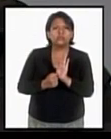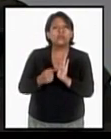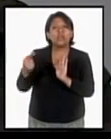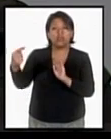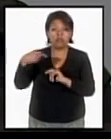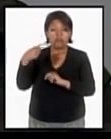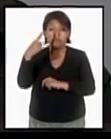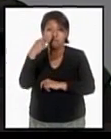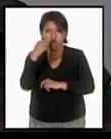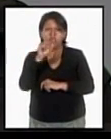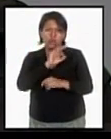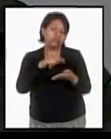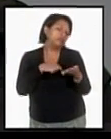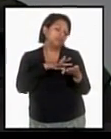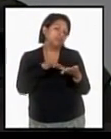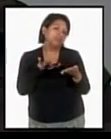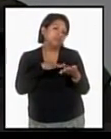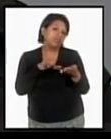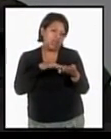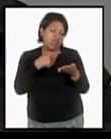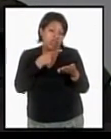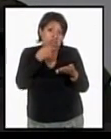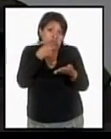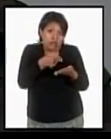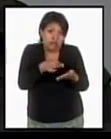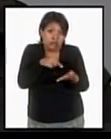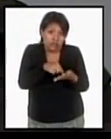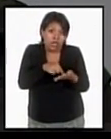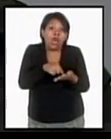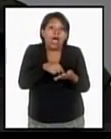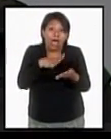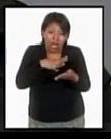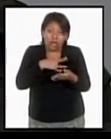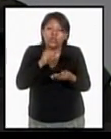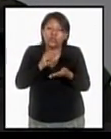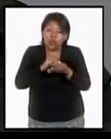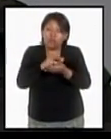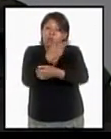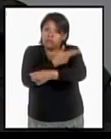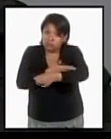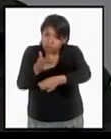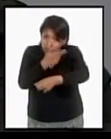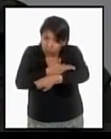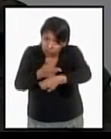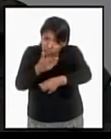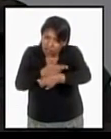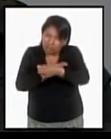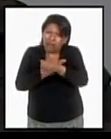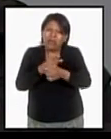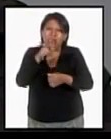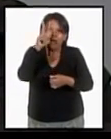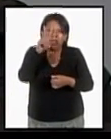ellos pueden leerlo, ¿no? Y qué dicen allá, porque están en trámite, ¿no? Porque aquí es